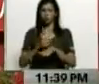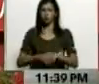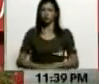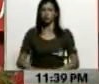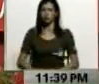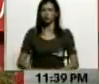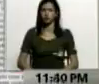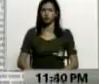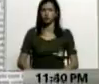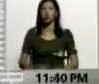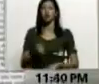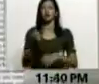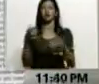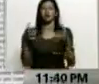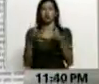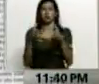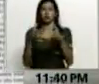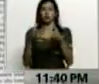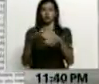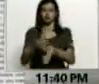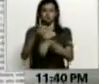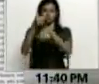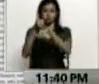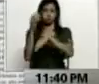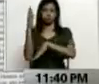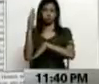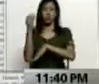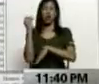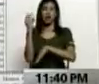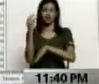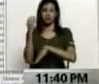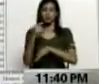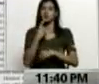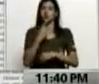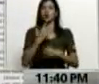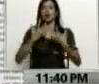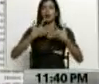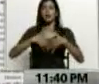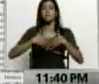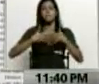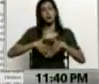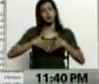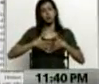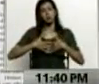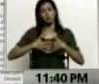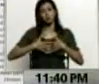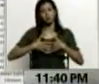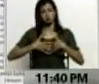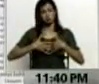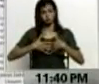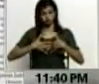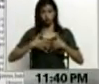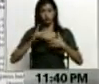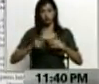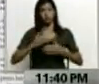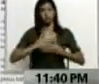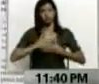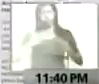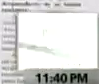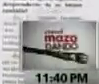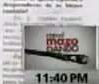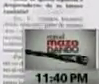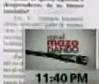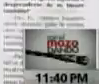empresarios asamblea episcopal el empresariado debe aprender a compartir sus bienes con los